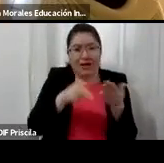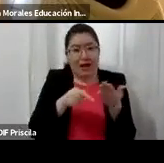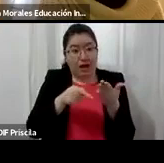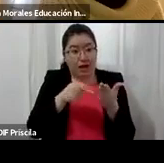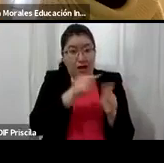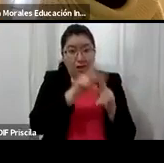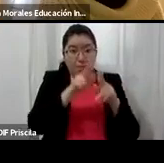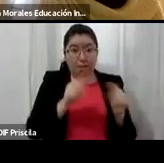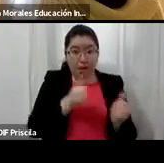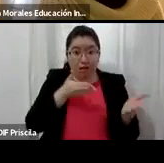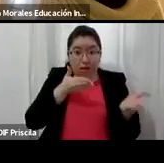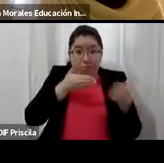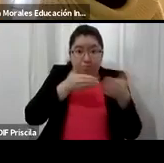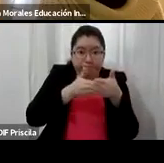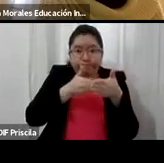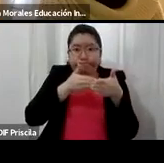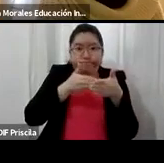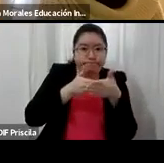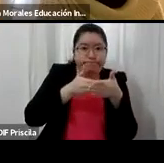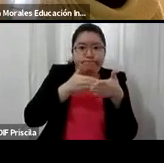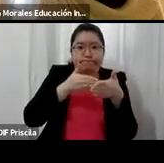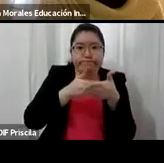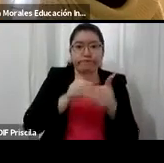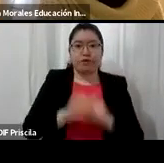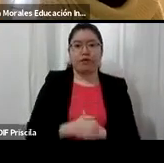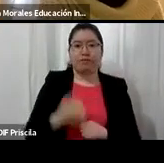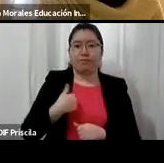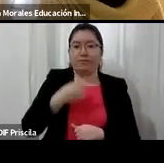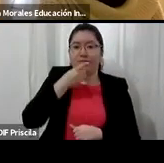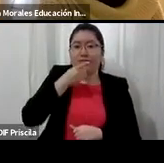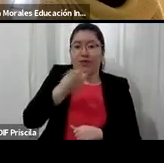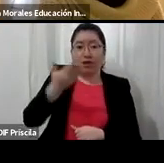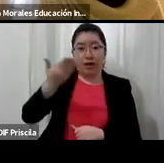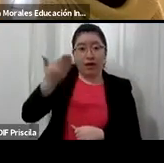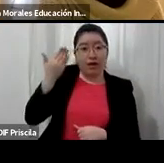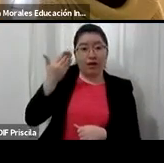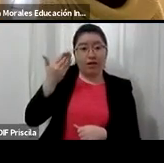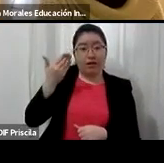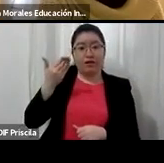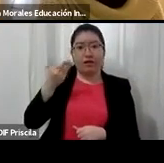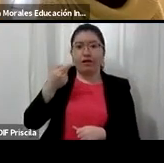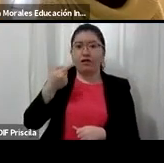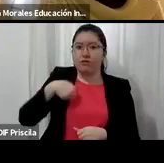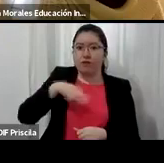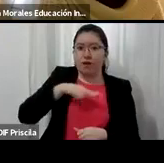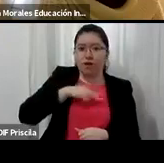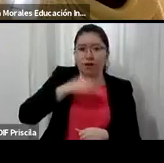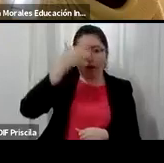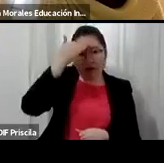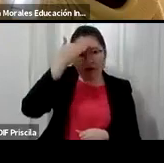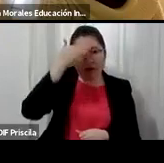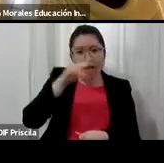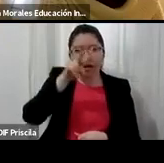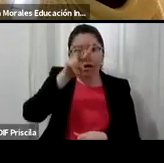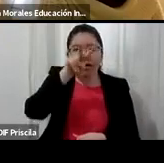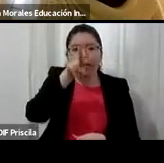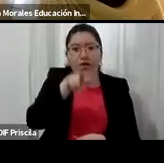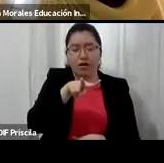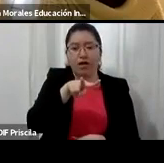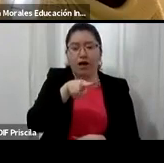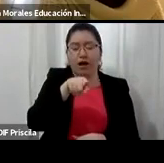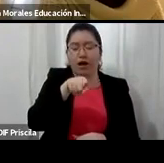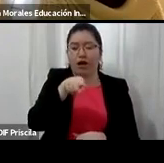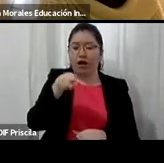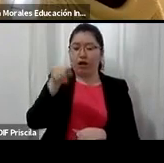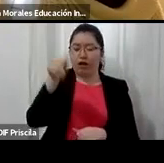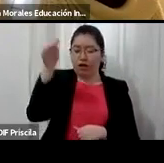personas, decía yo, en un proceso, la participación, para tomar conciencia de esa realidad para transformarla. ¿Cómo